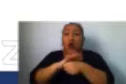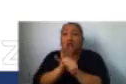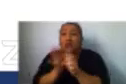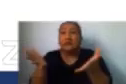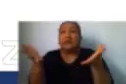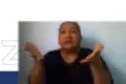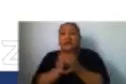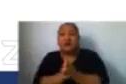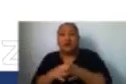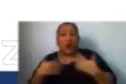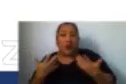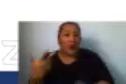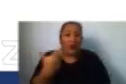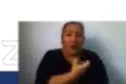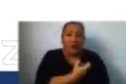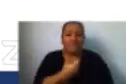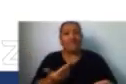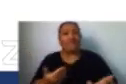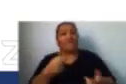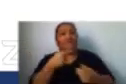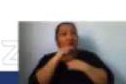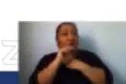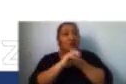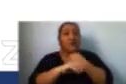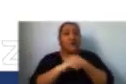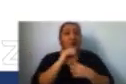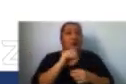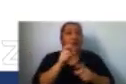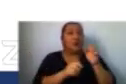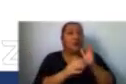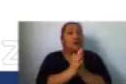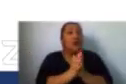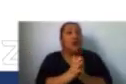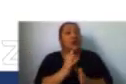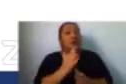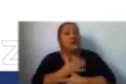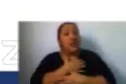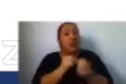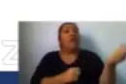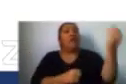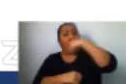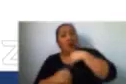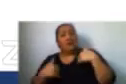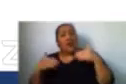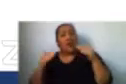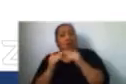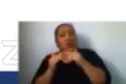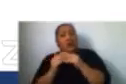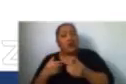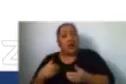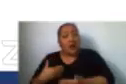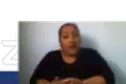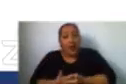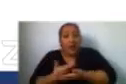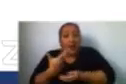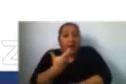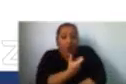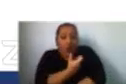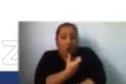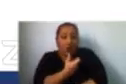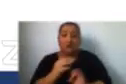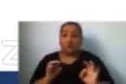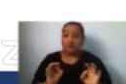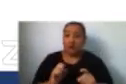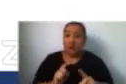intervenida. Por ello, solicitó al personal de salud que acuda a su domicilio para que le coloquen las vacunas. Sin embargo,